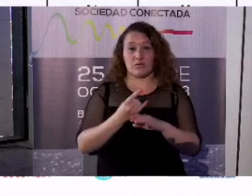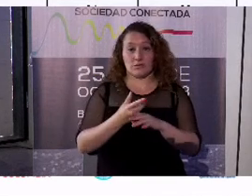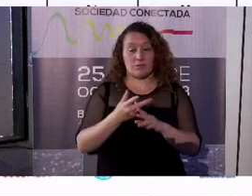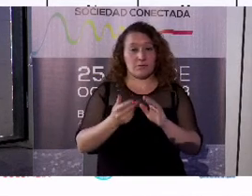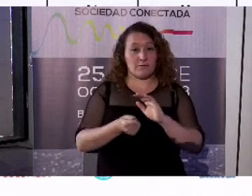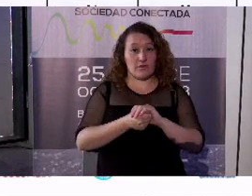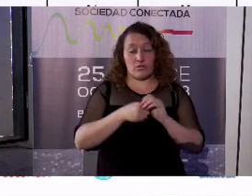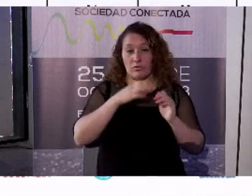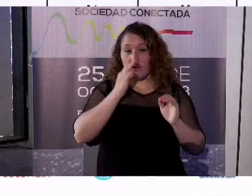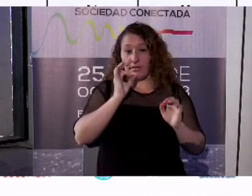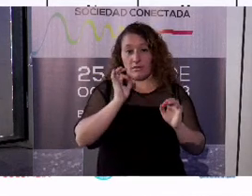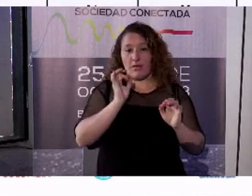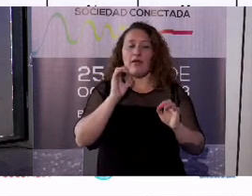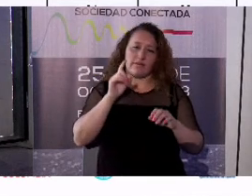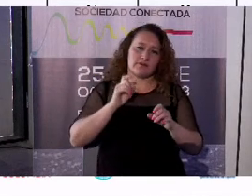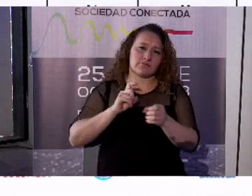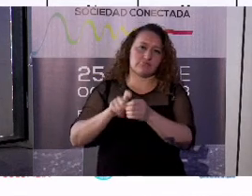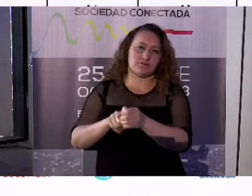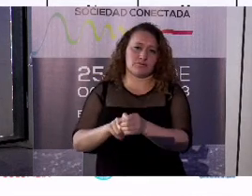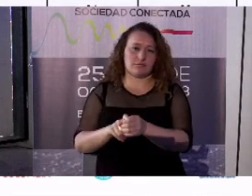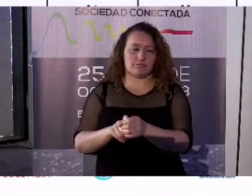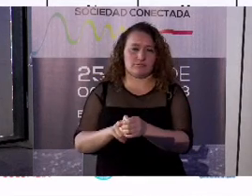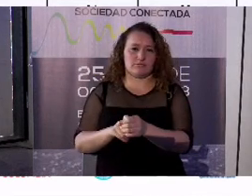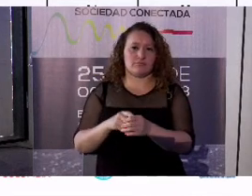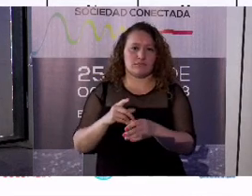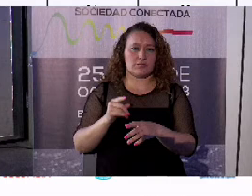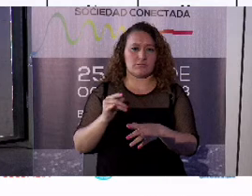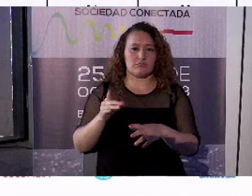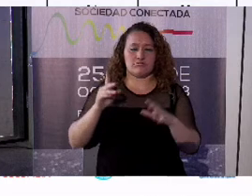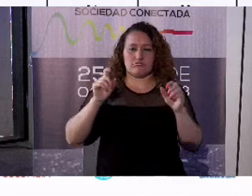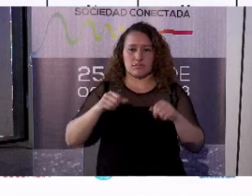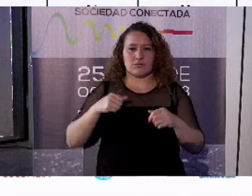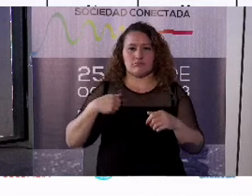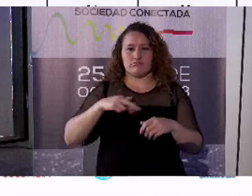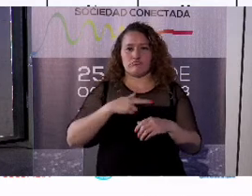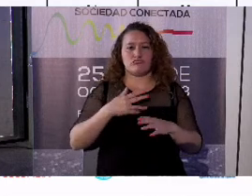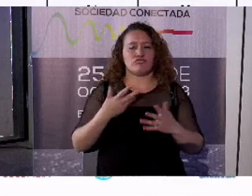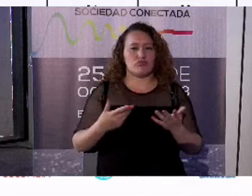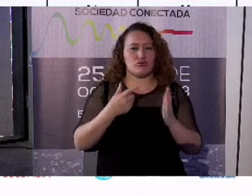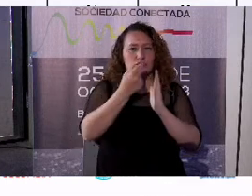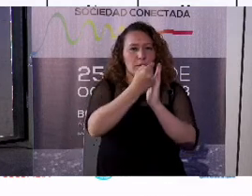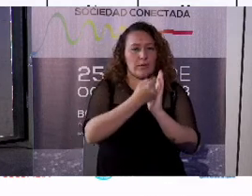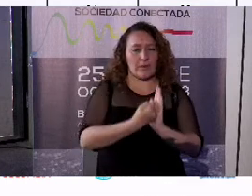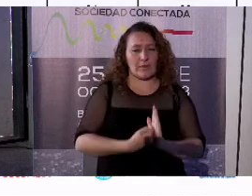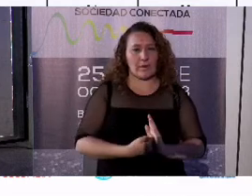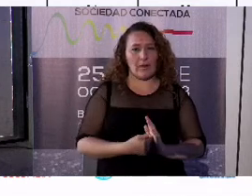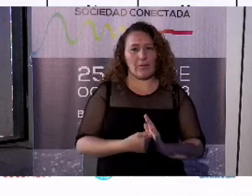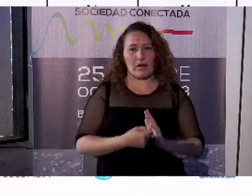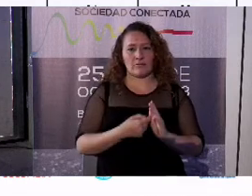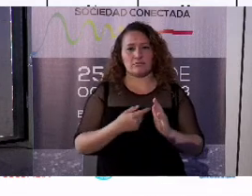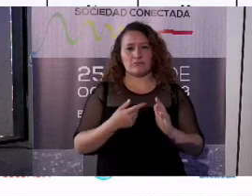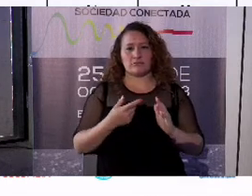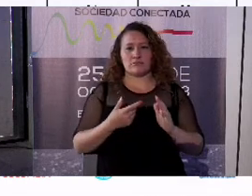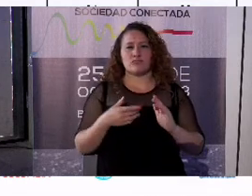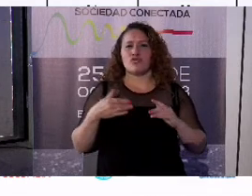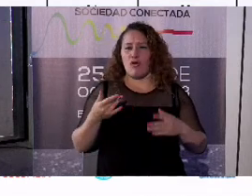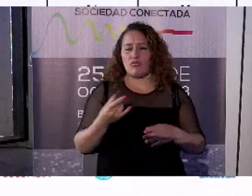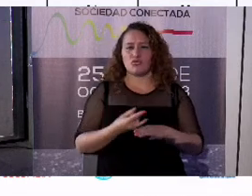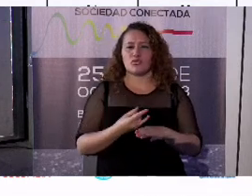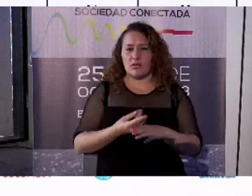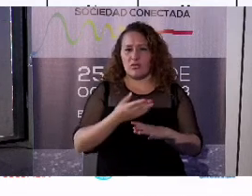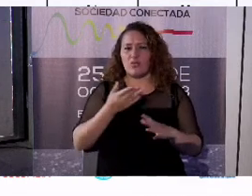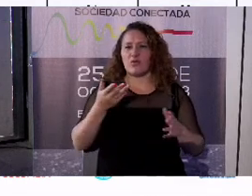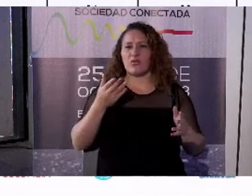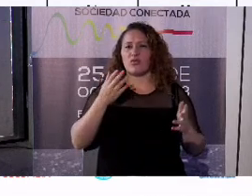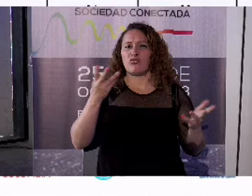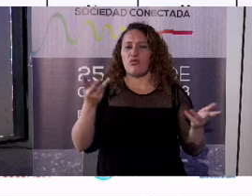privado lo tienen que registrar para poder tener nosotros el diamos la estimación de cómo se está usando Y dónde se